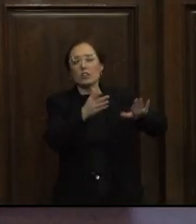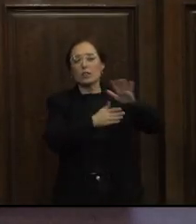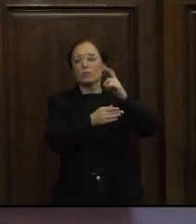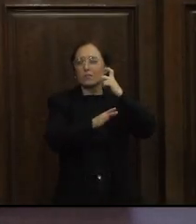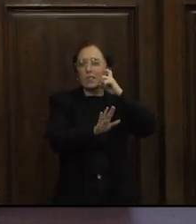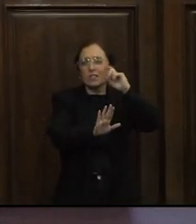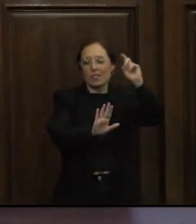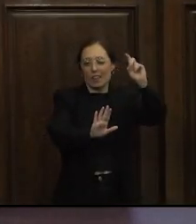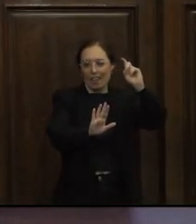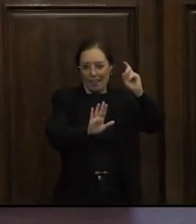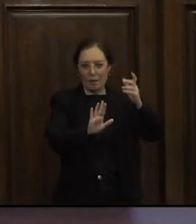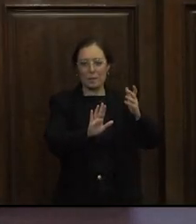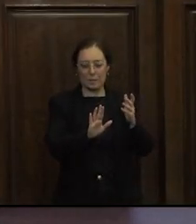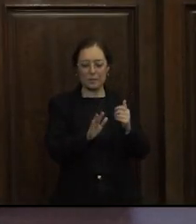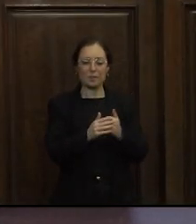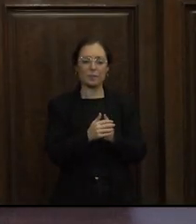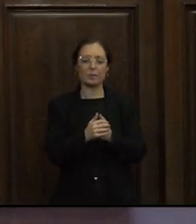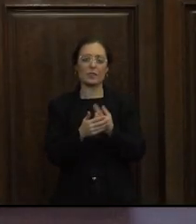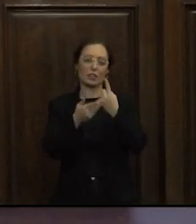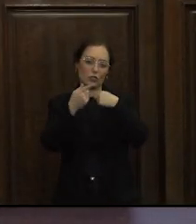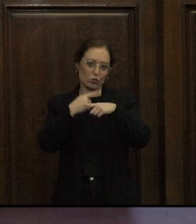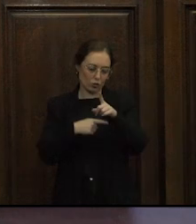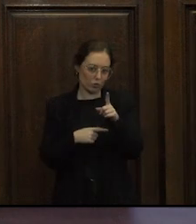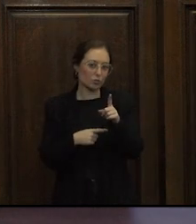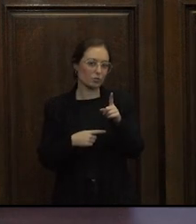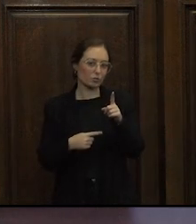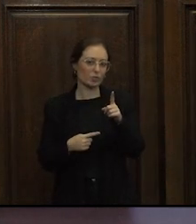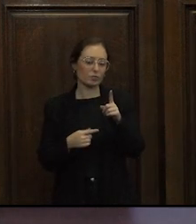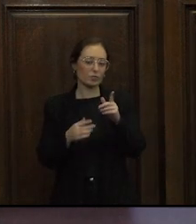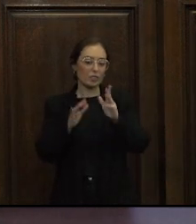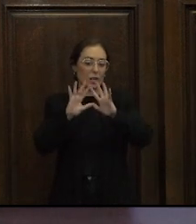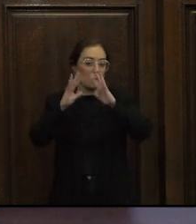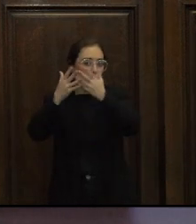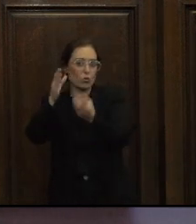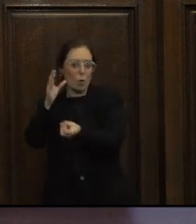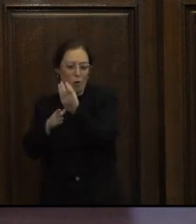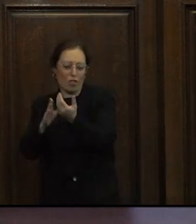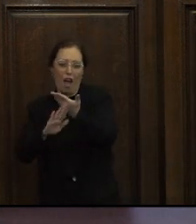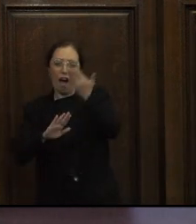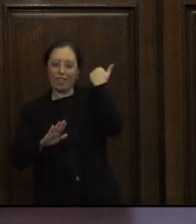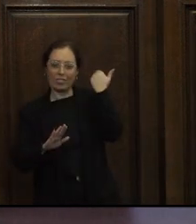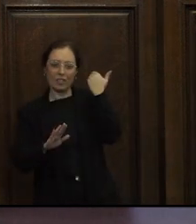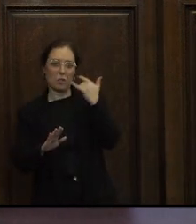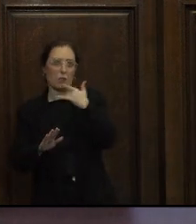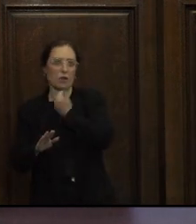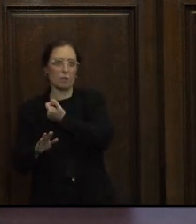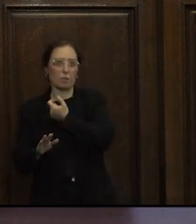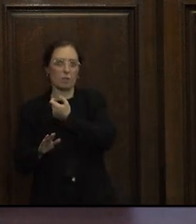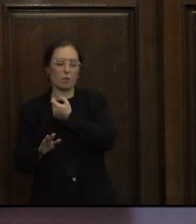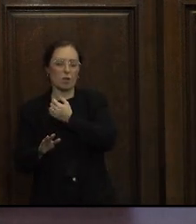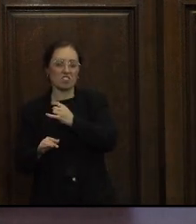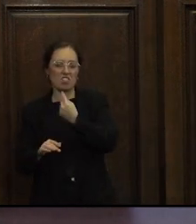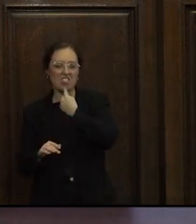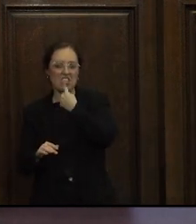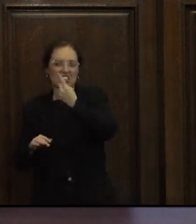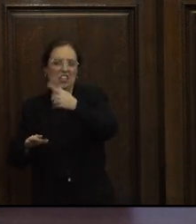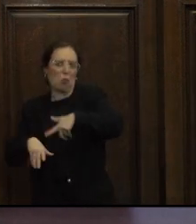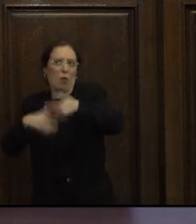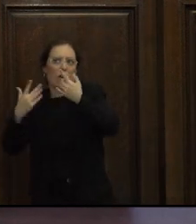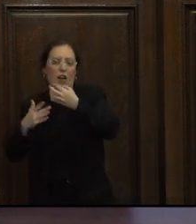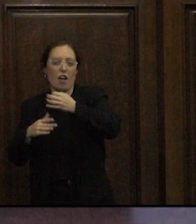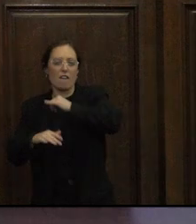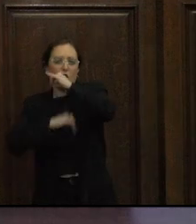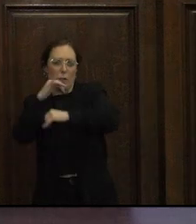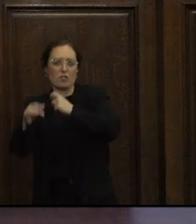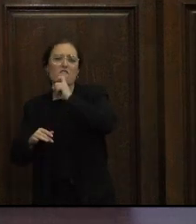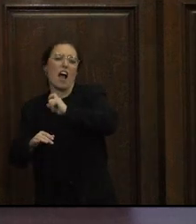cada uno de ellos. Y entonces en el mundo moderno no existían las fake news, ¿no? Esto que